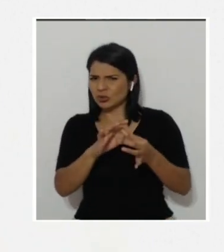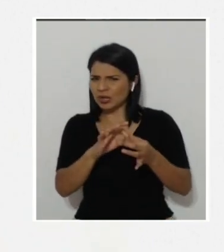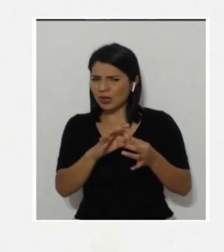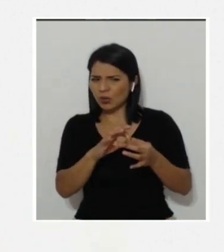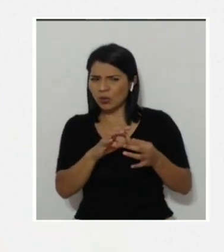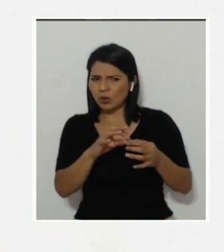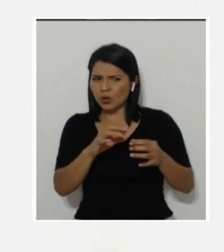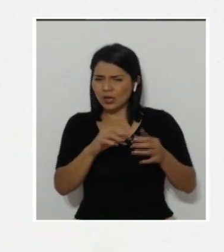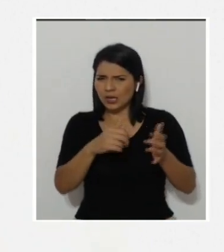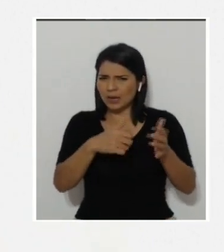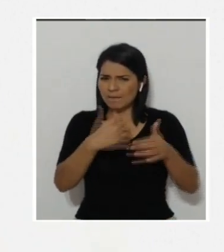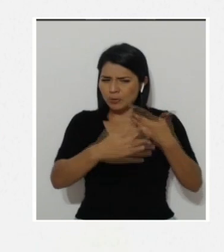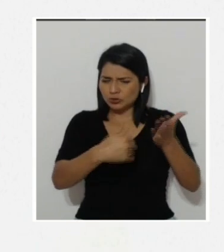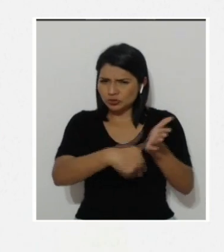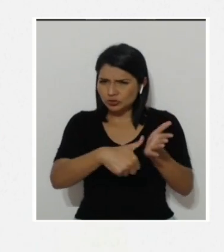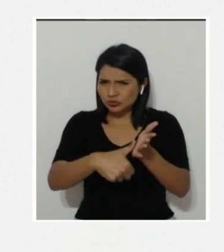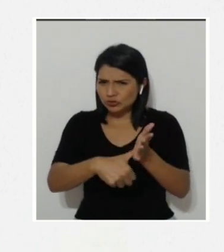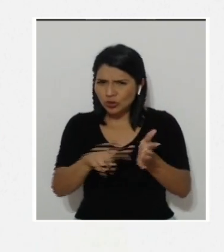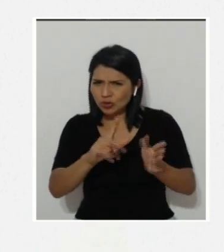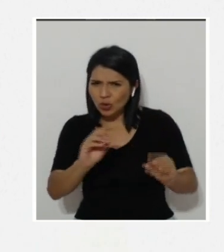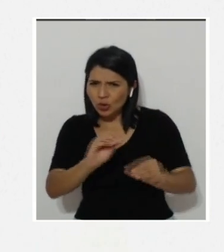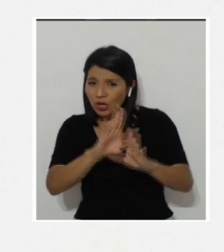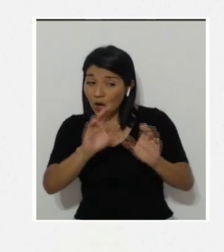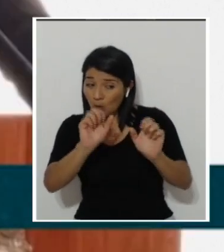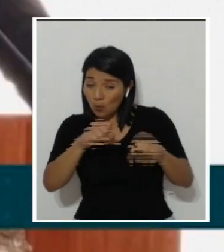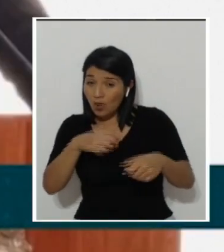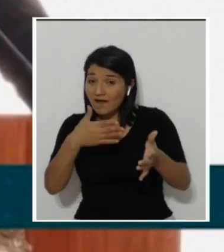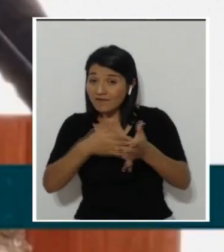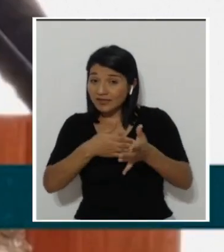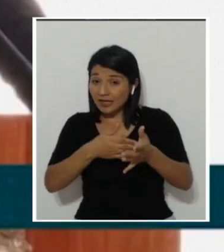podría ser usada en su contra en los próximos comicios.